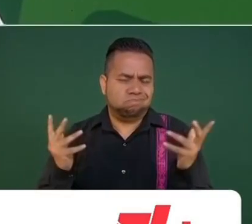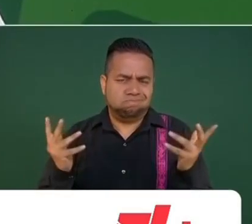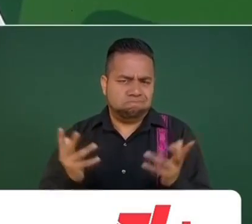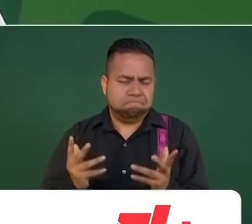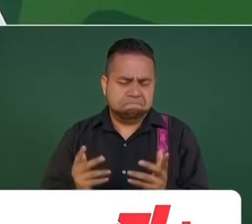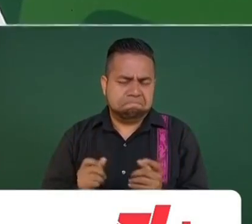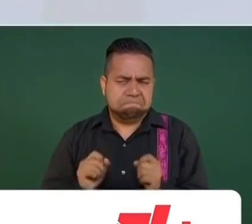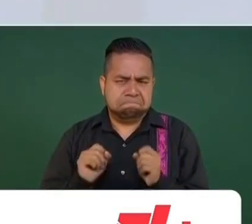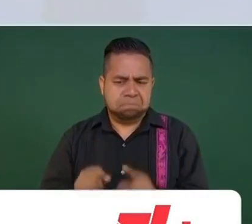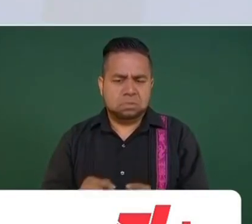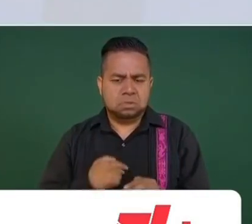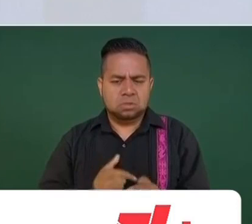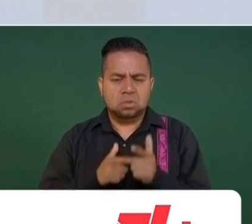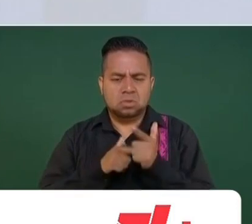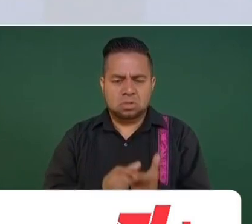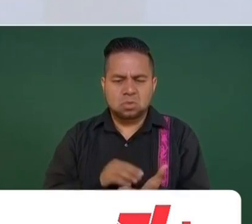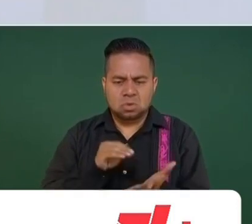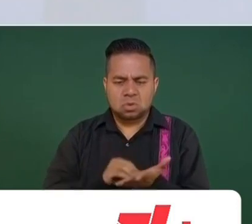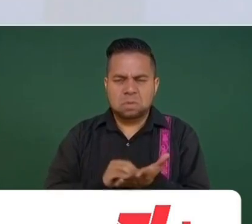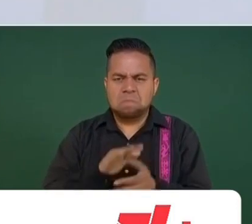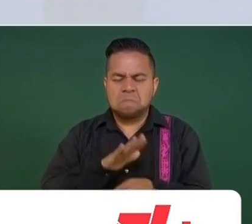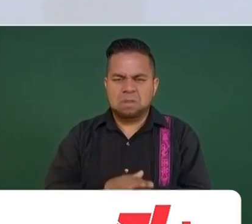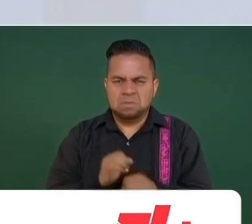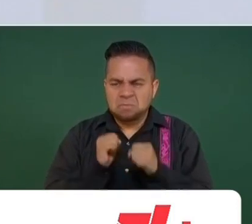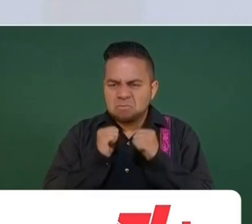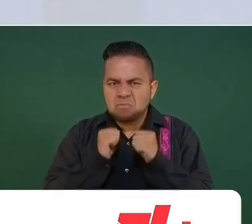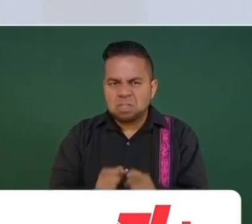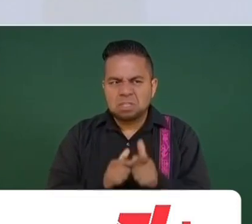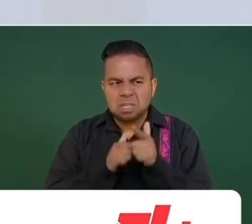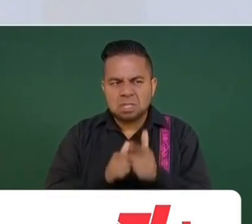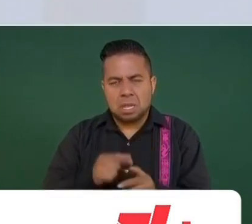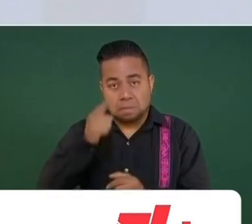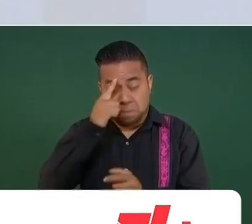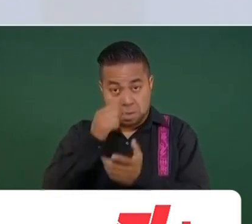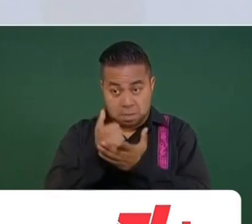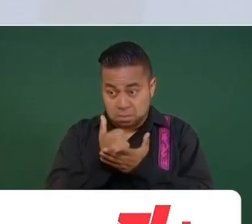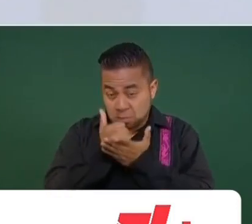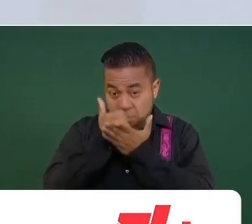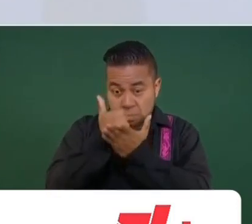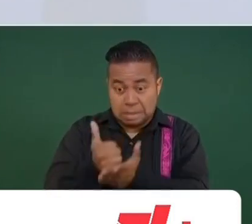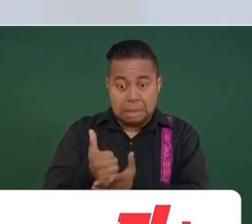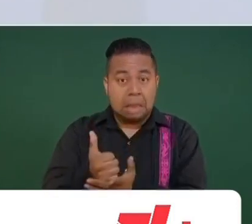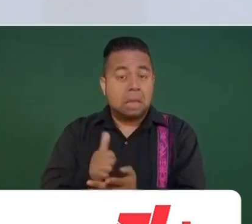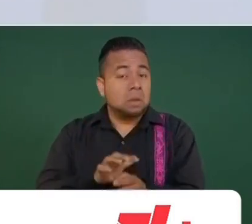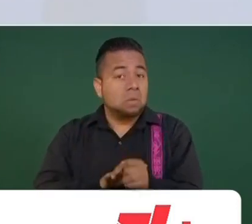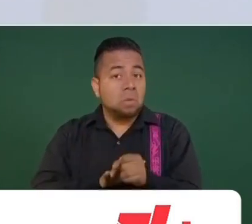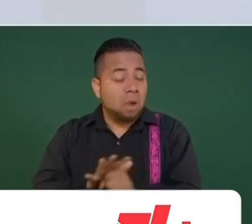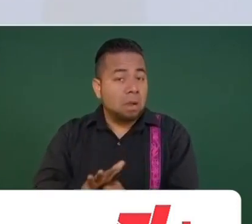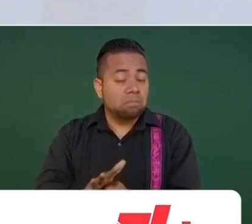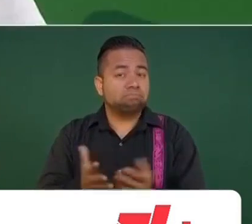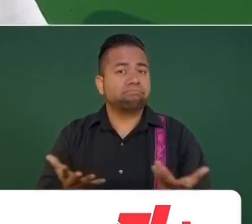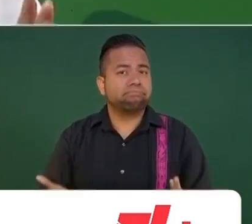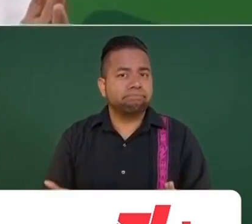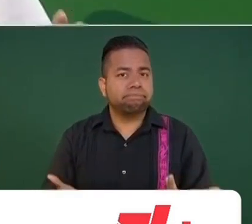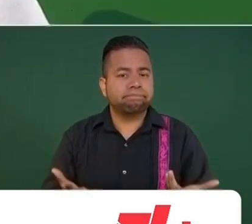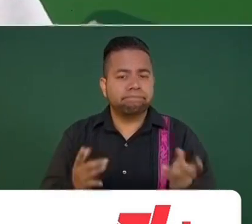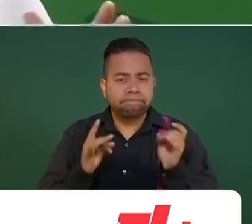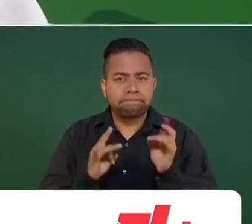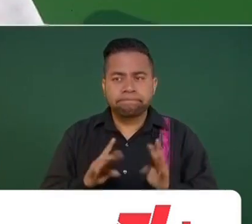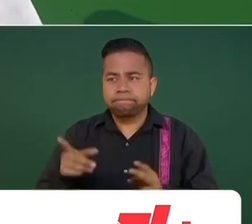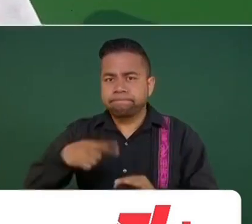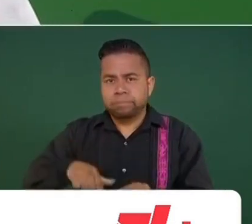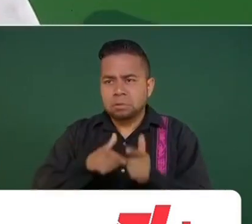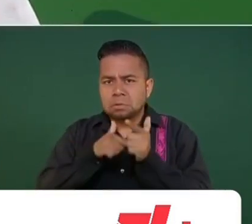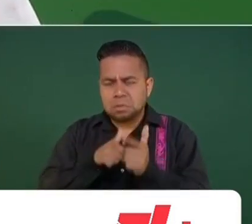Vamos a reforzar todo lo que podamos para ayudar a que pues se mantenga